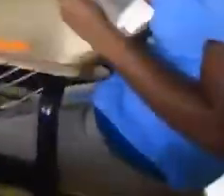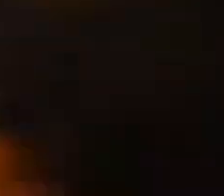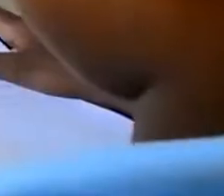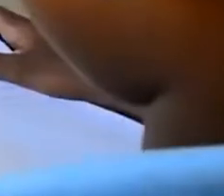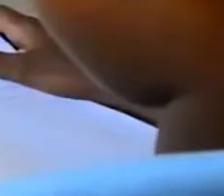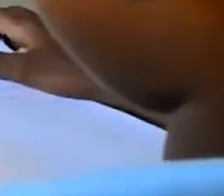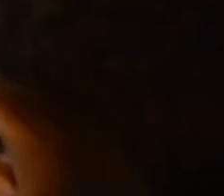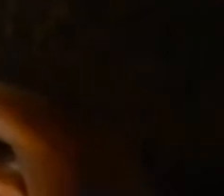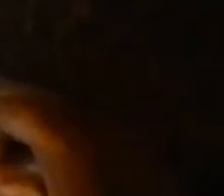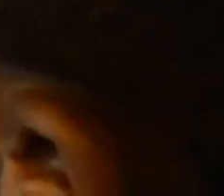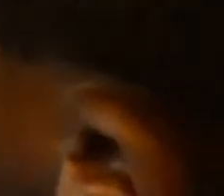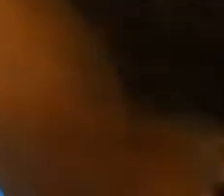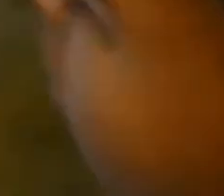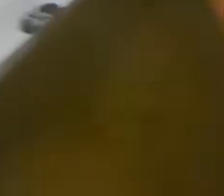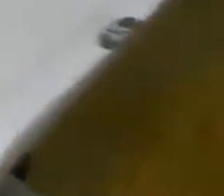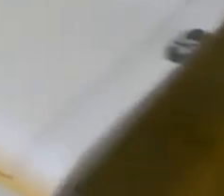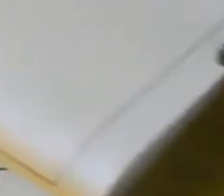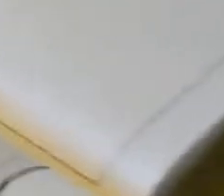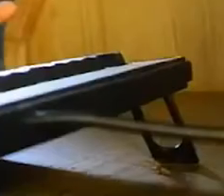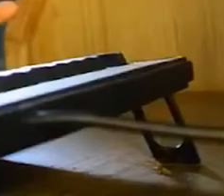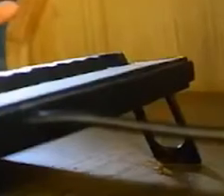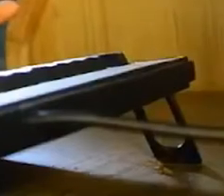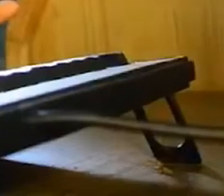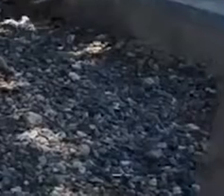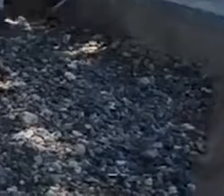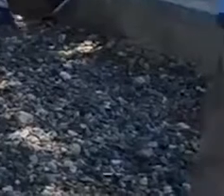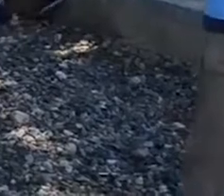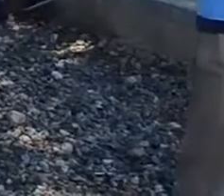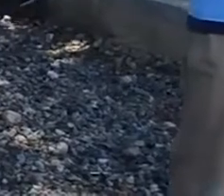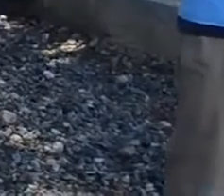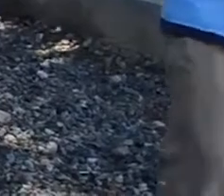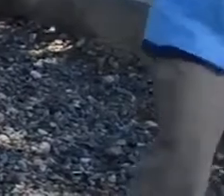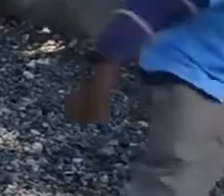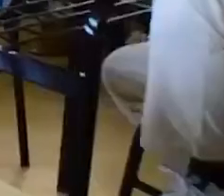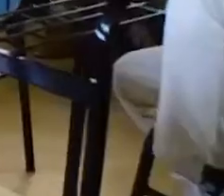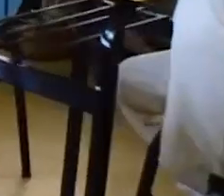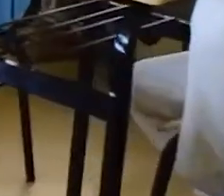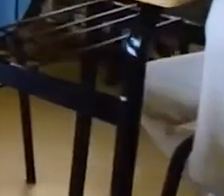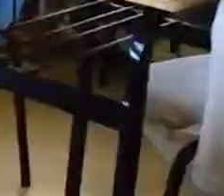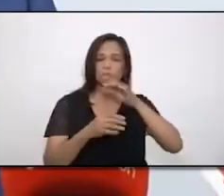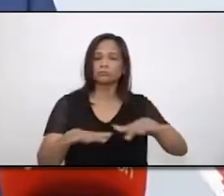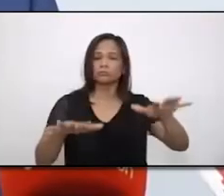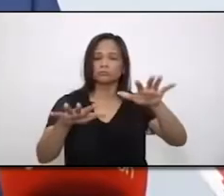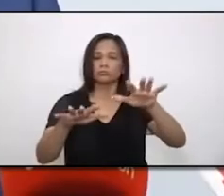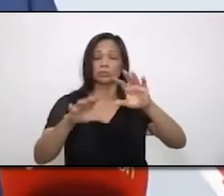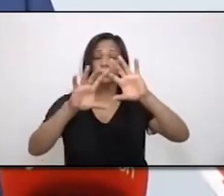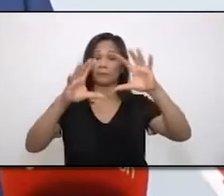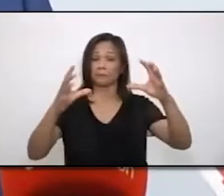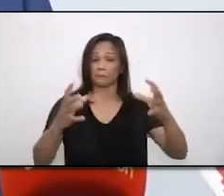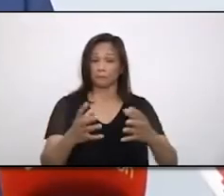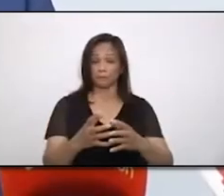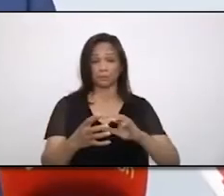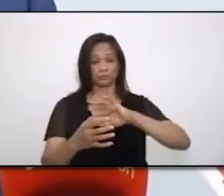lo que refleja es falta de coherencia y envía una mala señal a la población. Y es que toma fuerza lo que se dijo desde